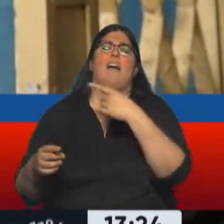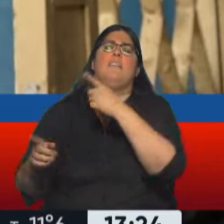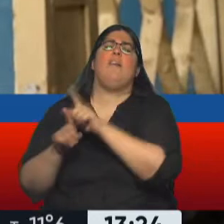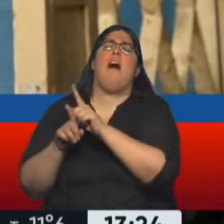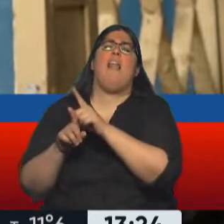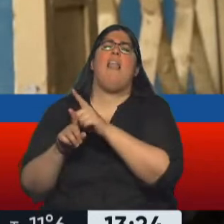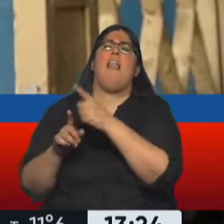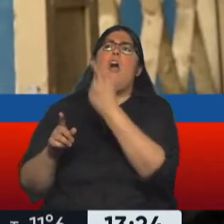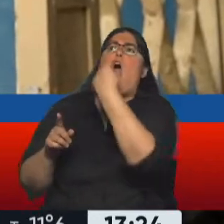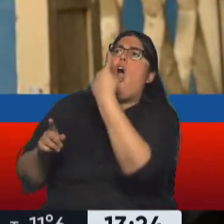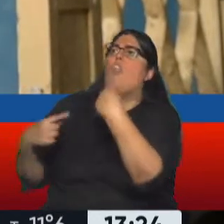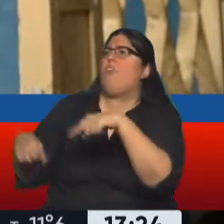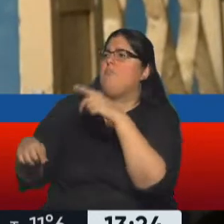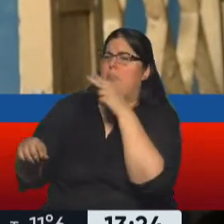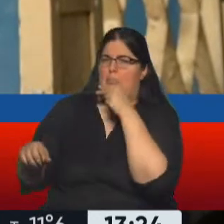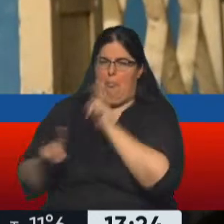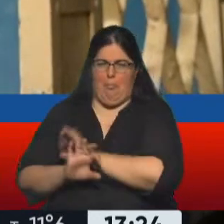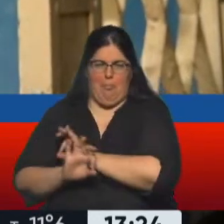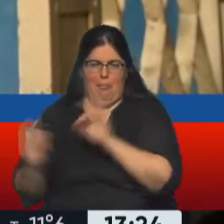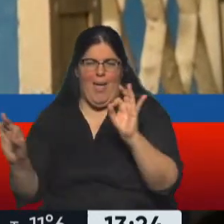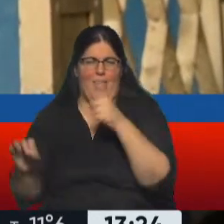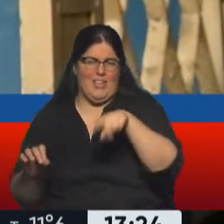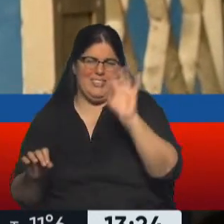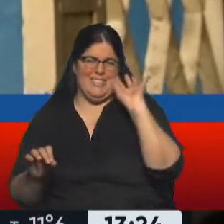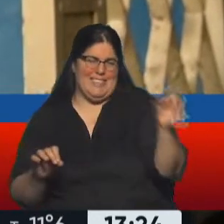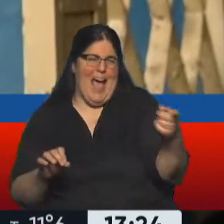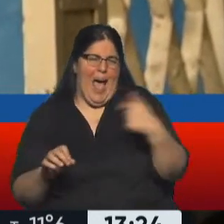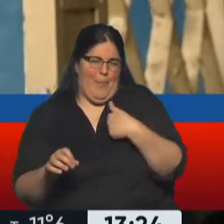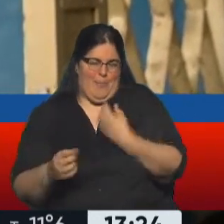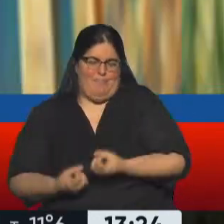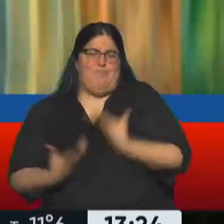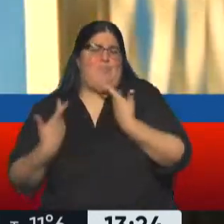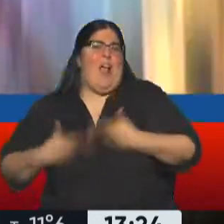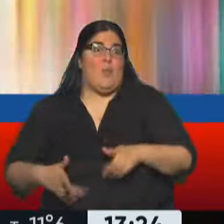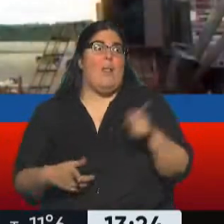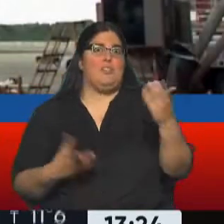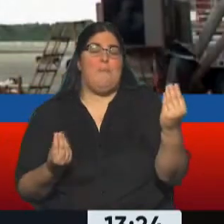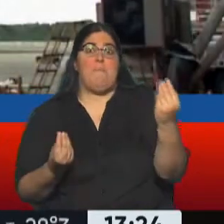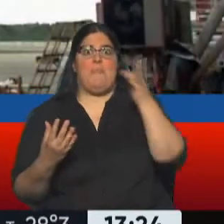las orientaciones de nadie. Saben que esto es un movimiento genuino y por eso es que tienen tanto miedo.